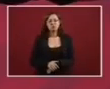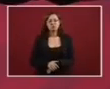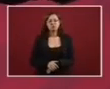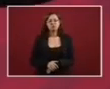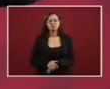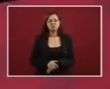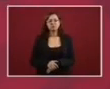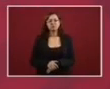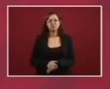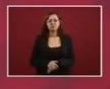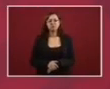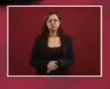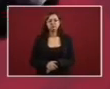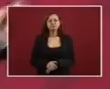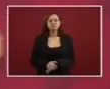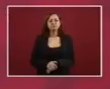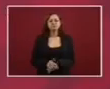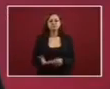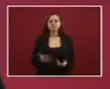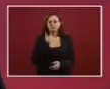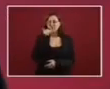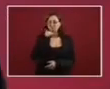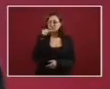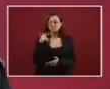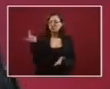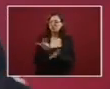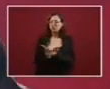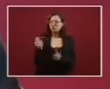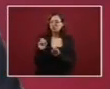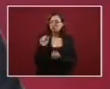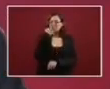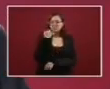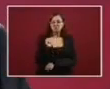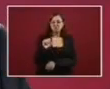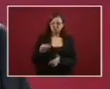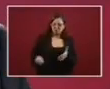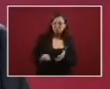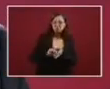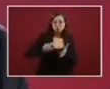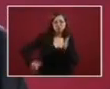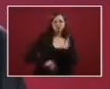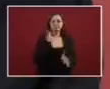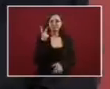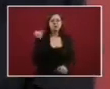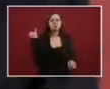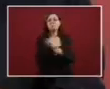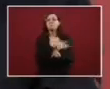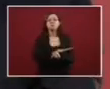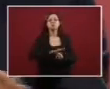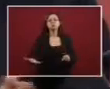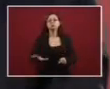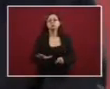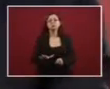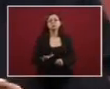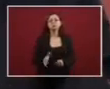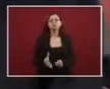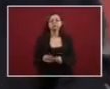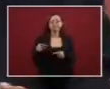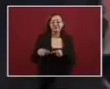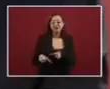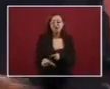como delito no grave que ya no puedan que ya no puedan ya